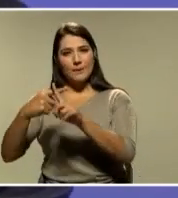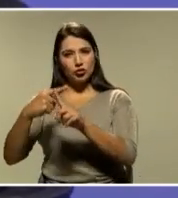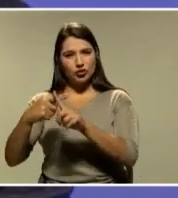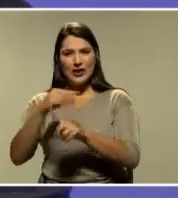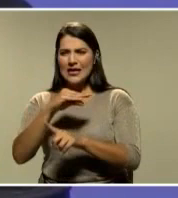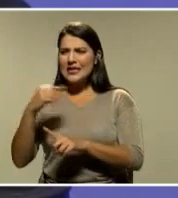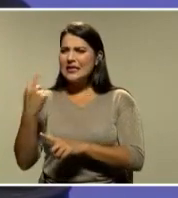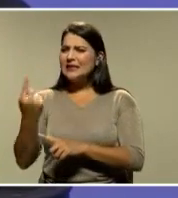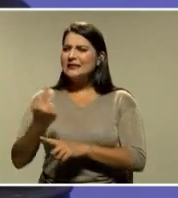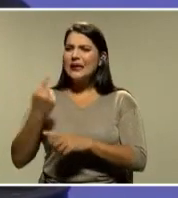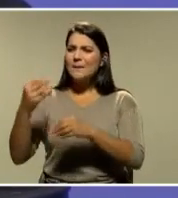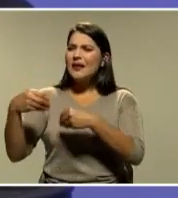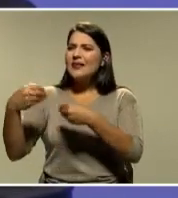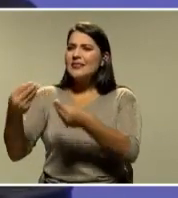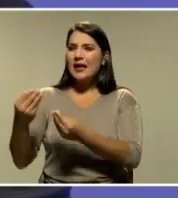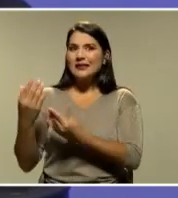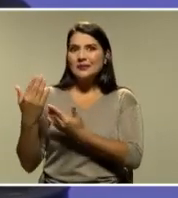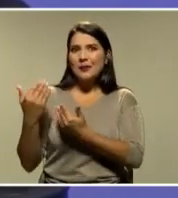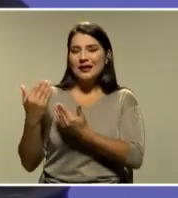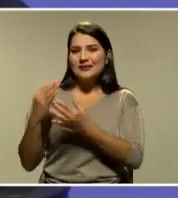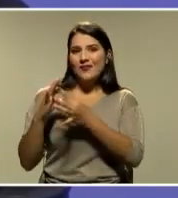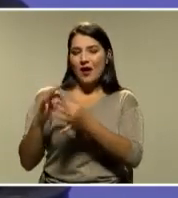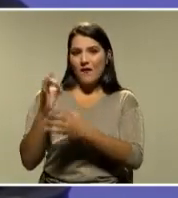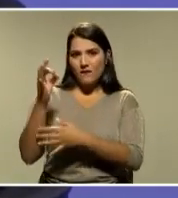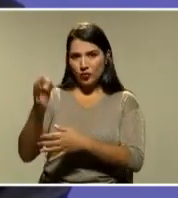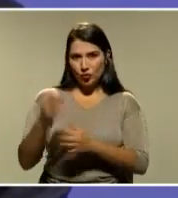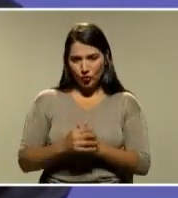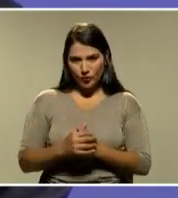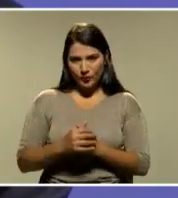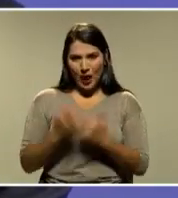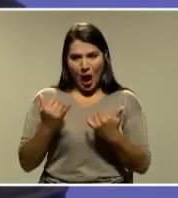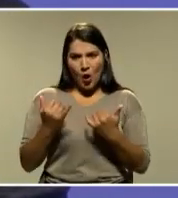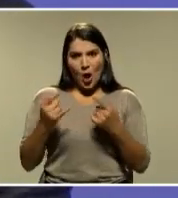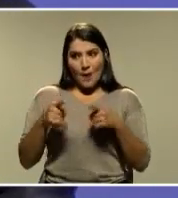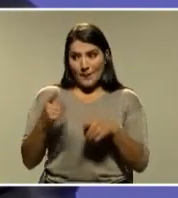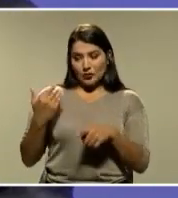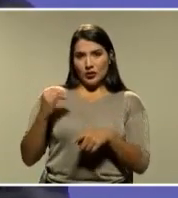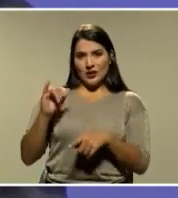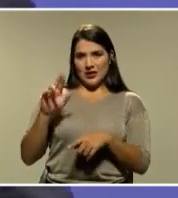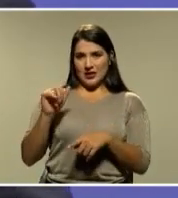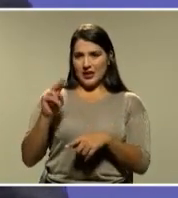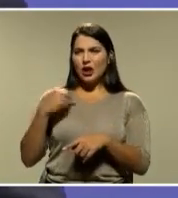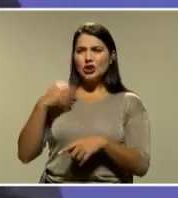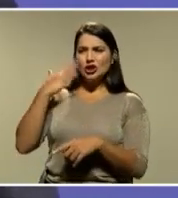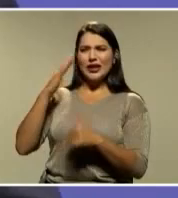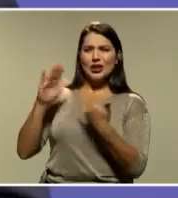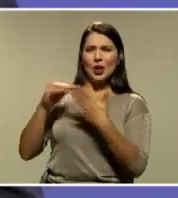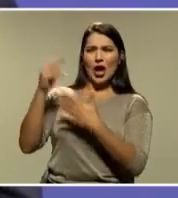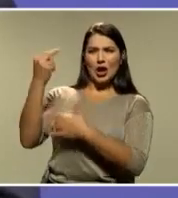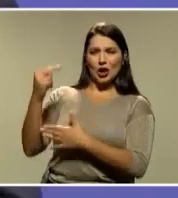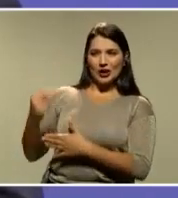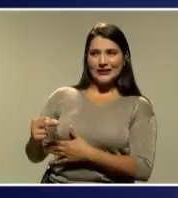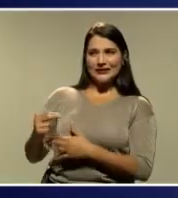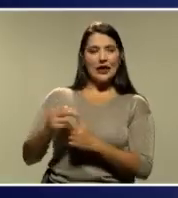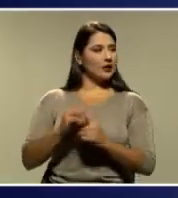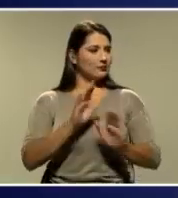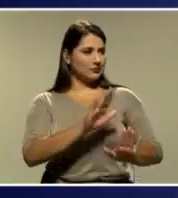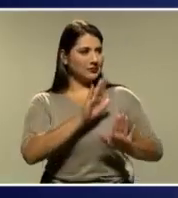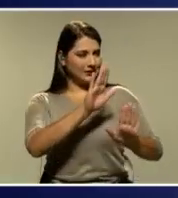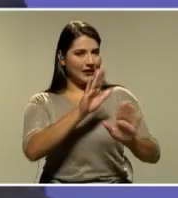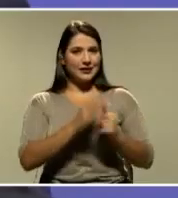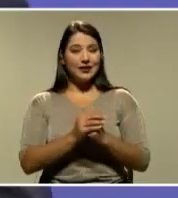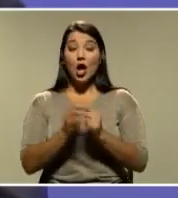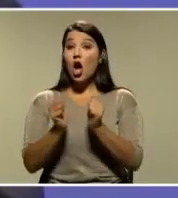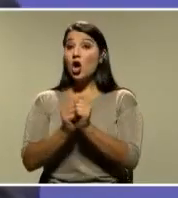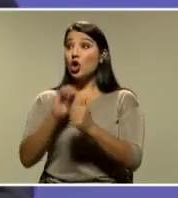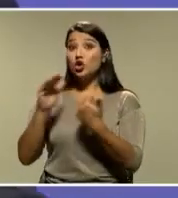sobre el futuro. Ahora recién, con todo eso que pasó en Irán, bueno, yo estoy al tanto de todo. sigo al Me tanto. parece súper. Sí, con todo